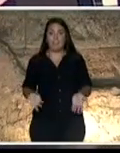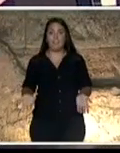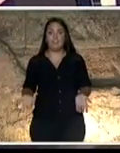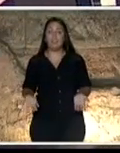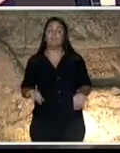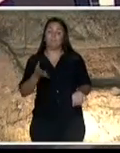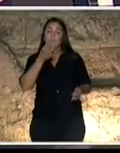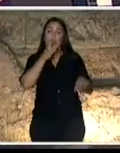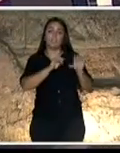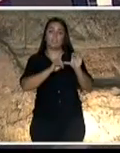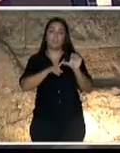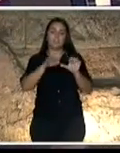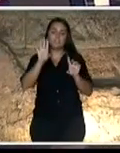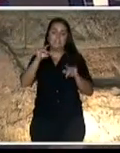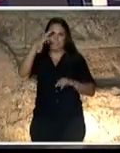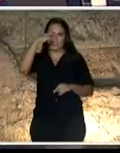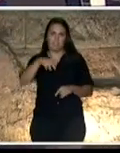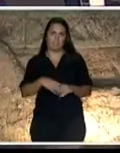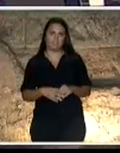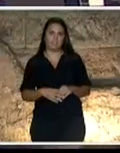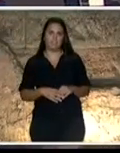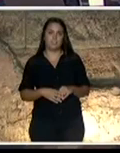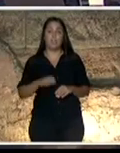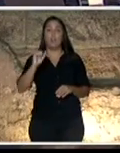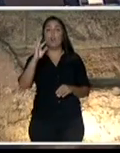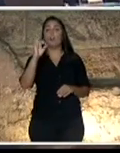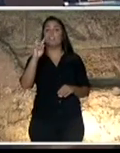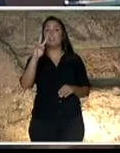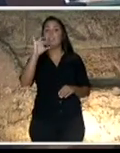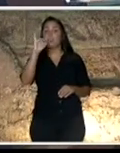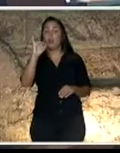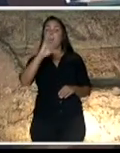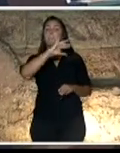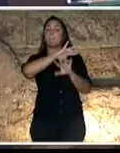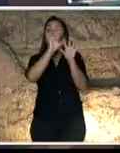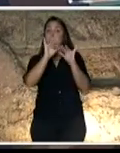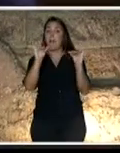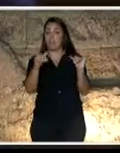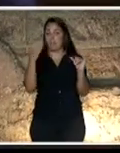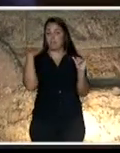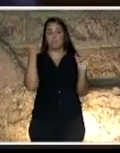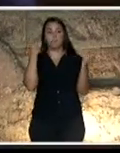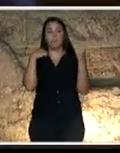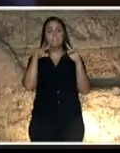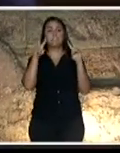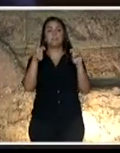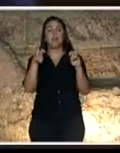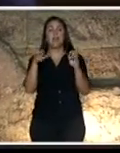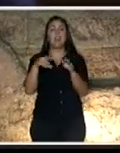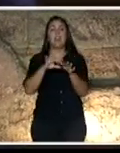por los extremeños. Octavio Paz, en su excelente ensayo El laberinto de la